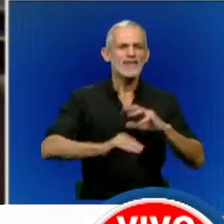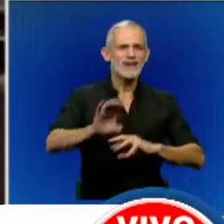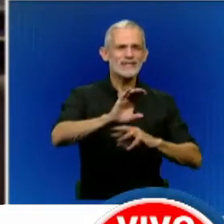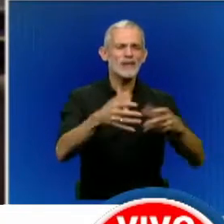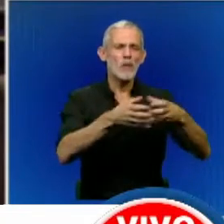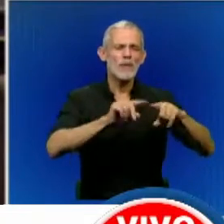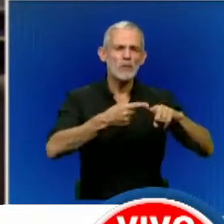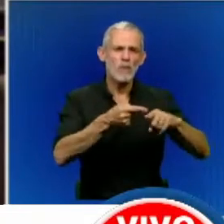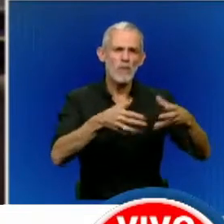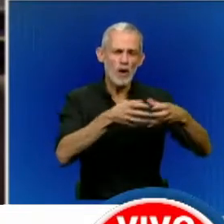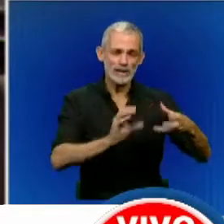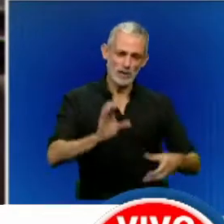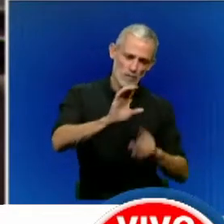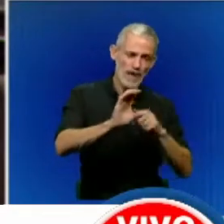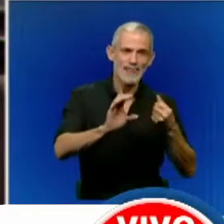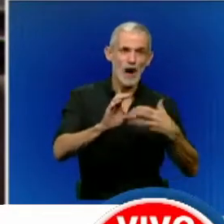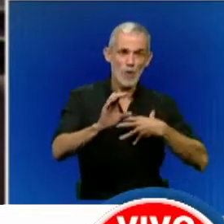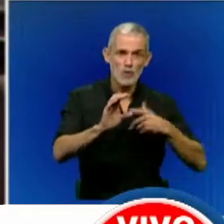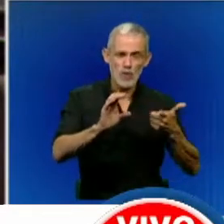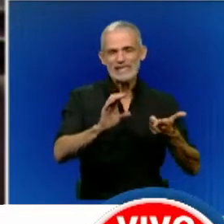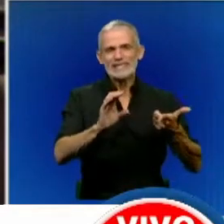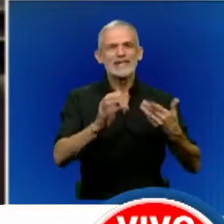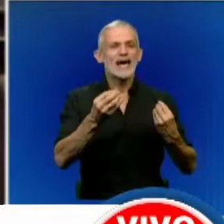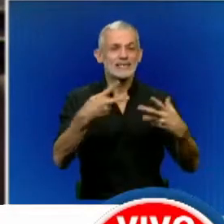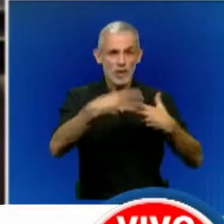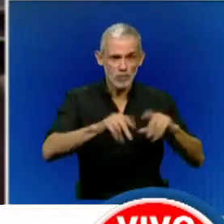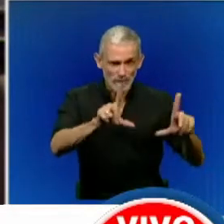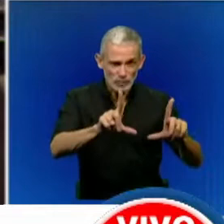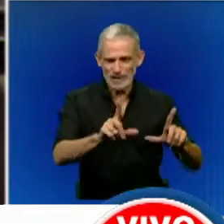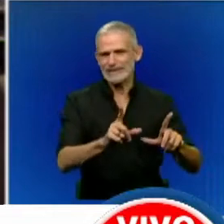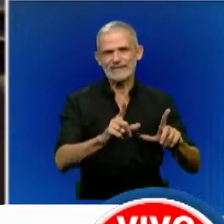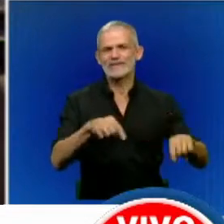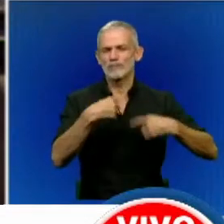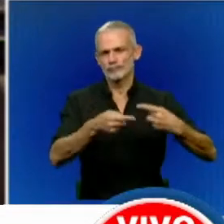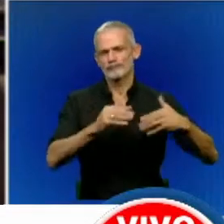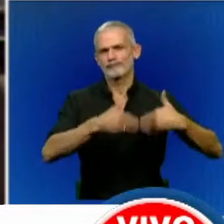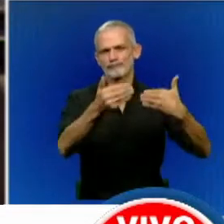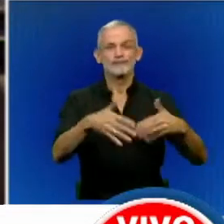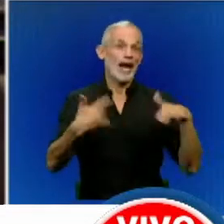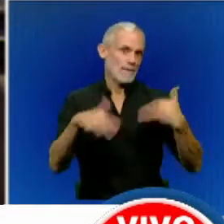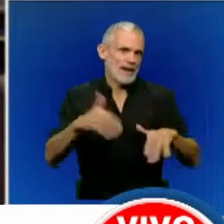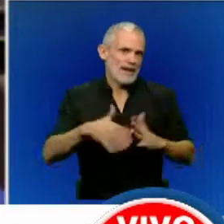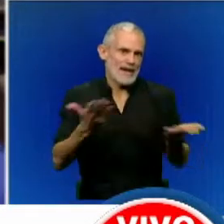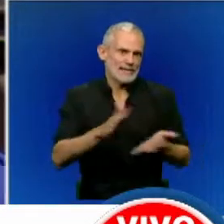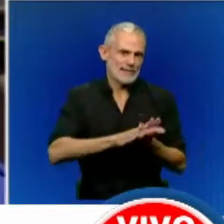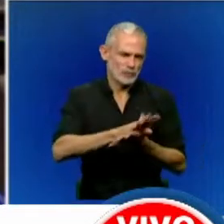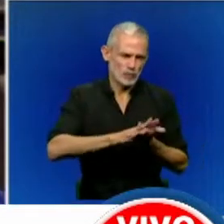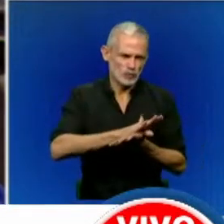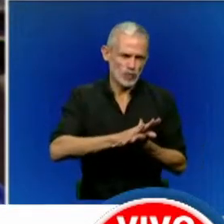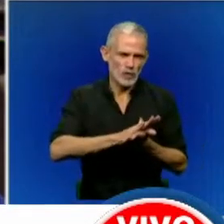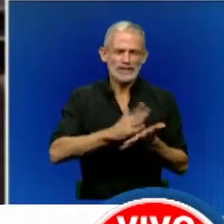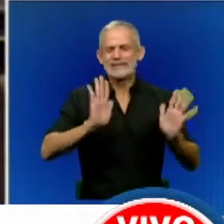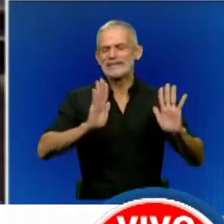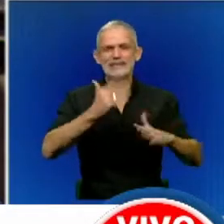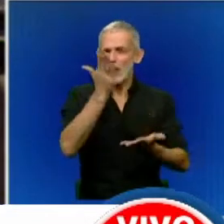partidos políticos los destina. Entonces, esta es la solución de emergencia, eximir